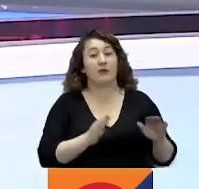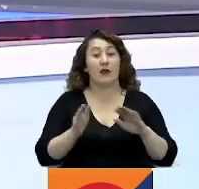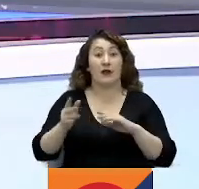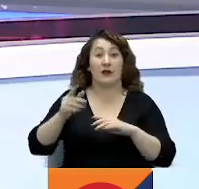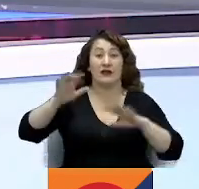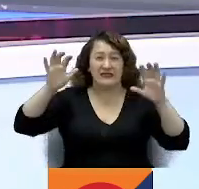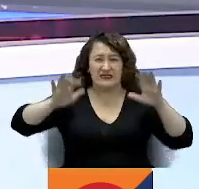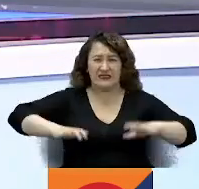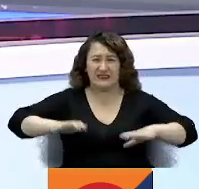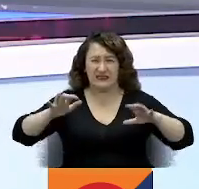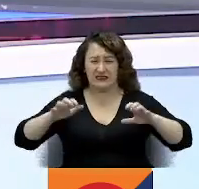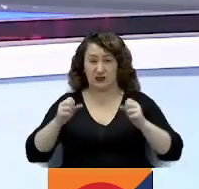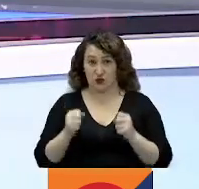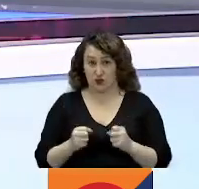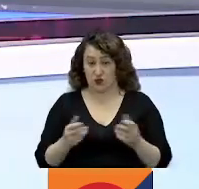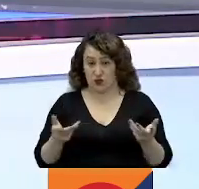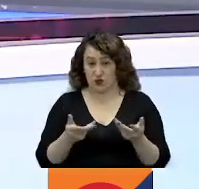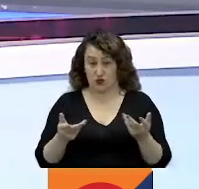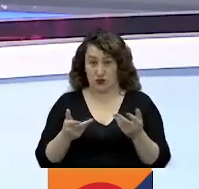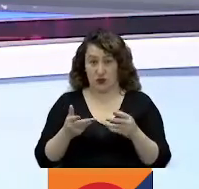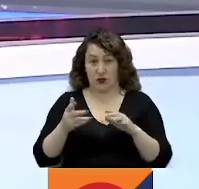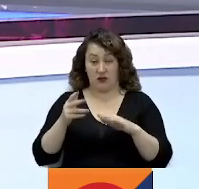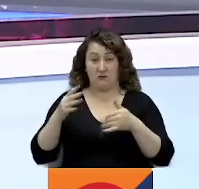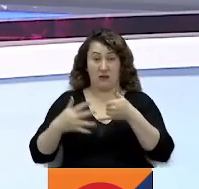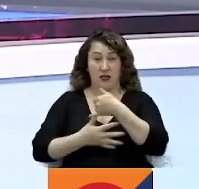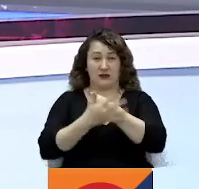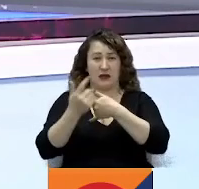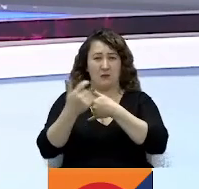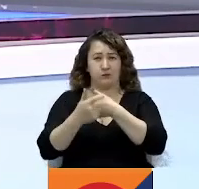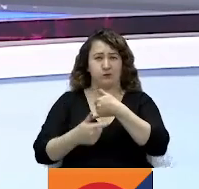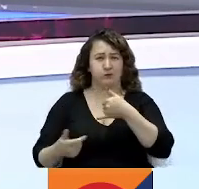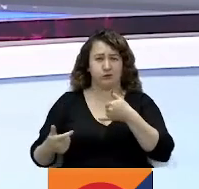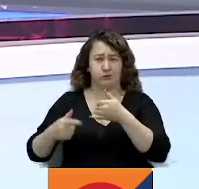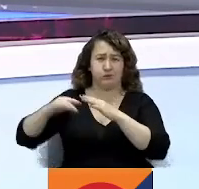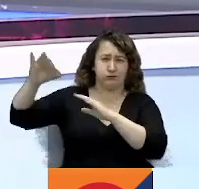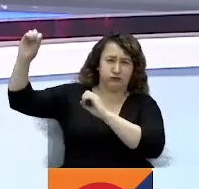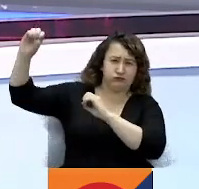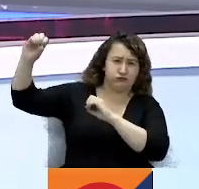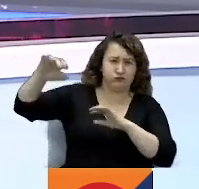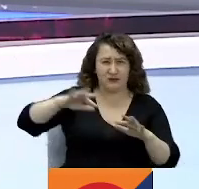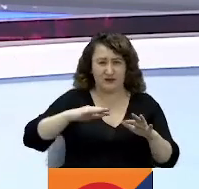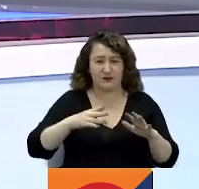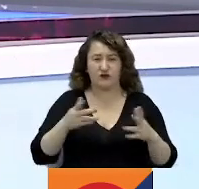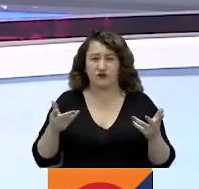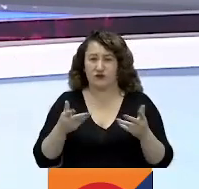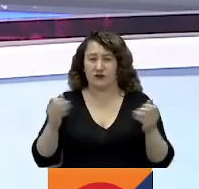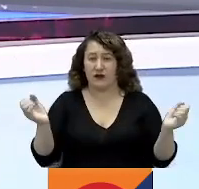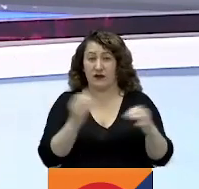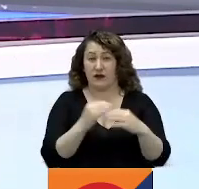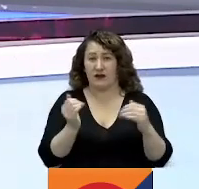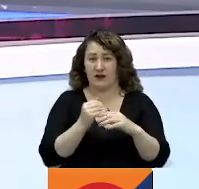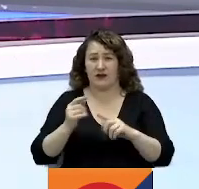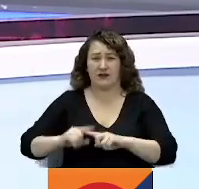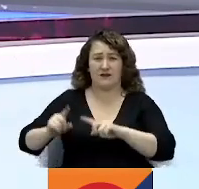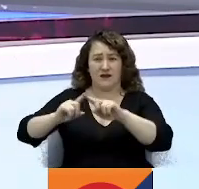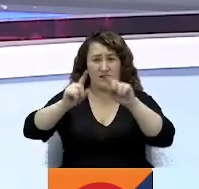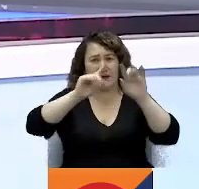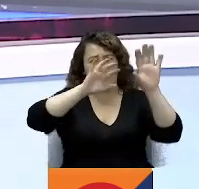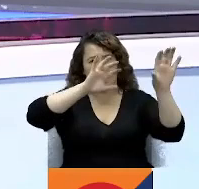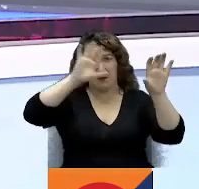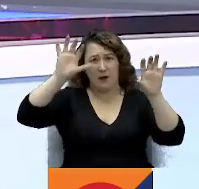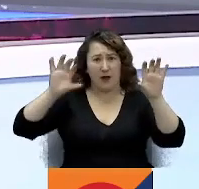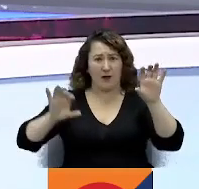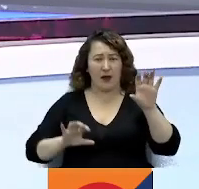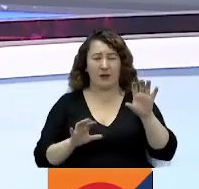lluvias han generado estragos en algunas zonas del país, con deslizamientos y taponamientos en las carreteras de diferentes regiones que dificultan